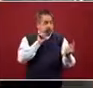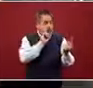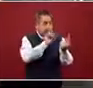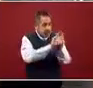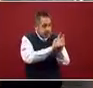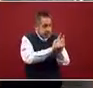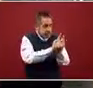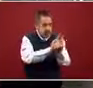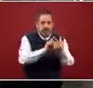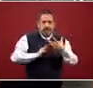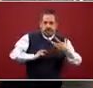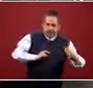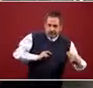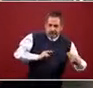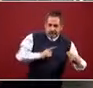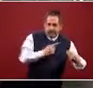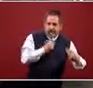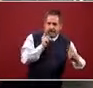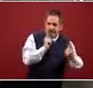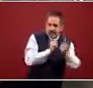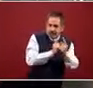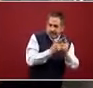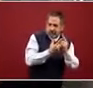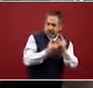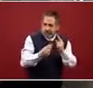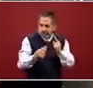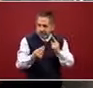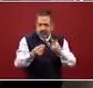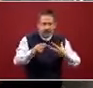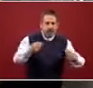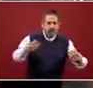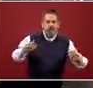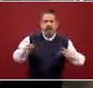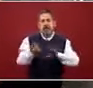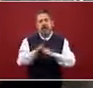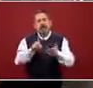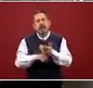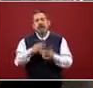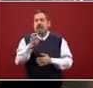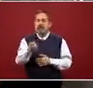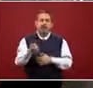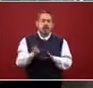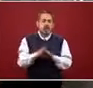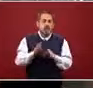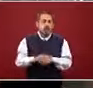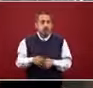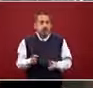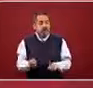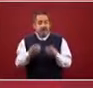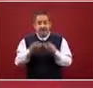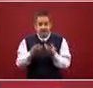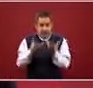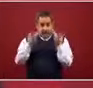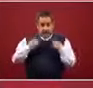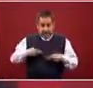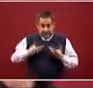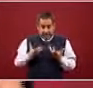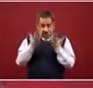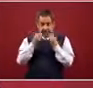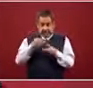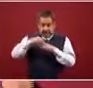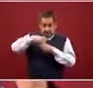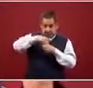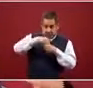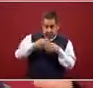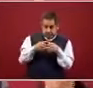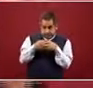transmisión, por lo tanto, están gobernados por los elementos de la densidad de población, es decir, en un área